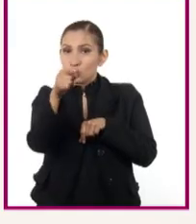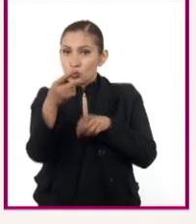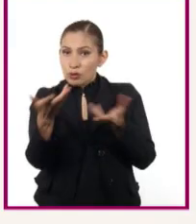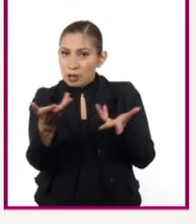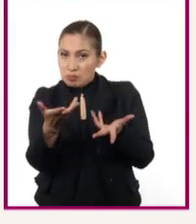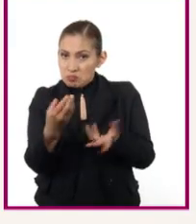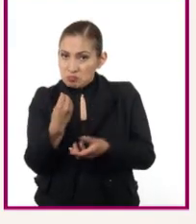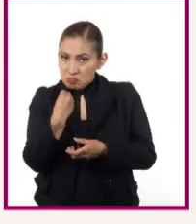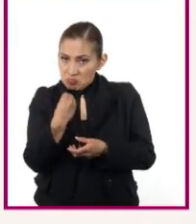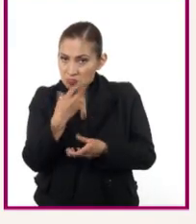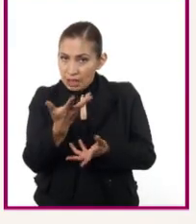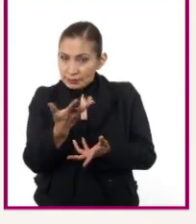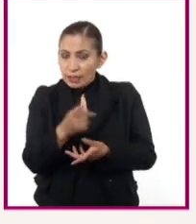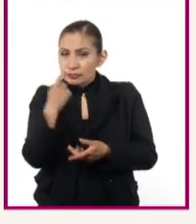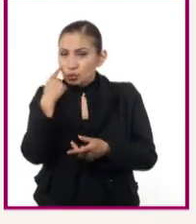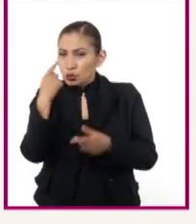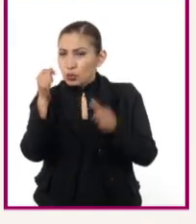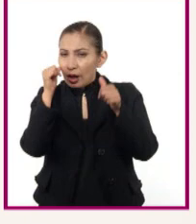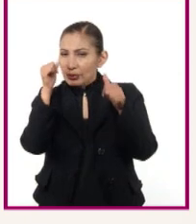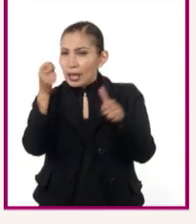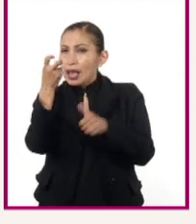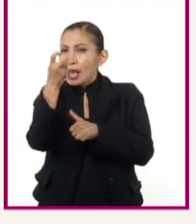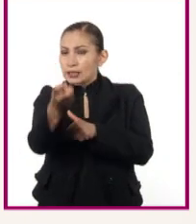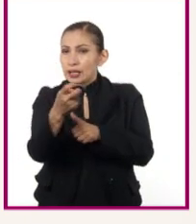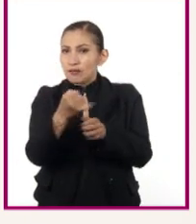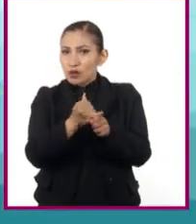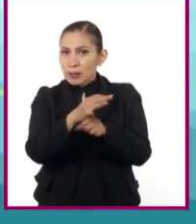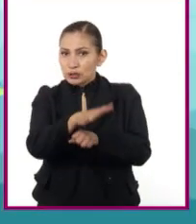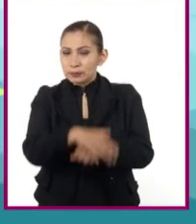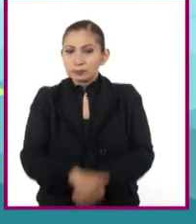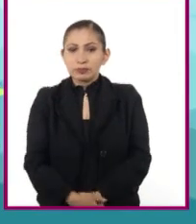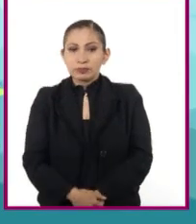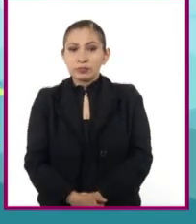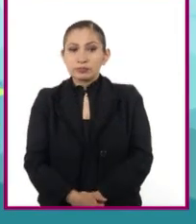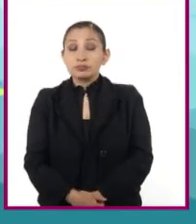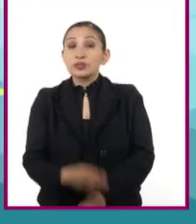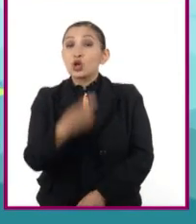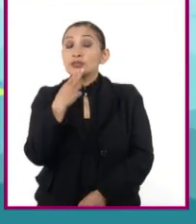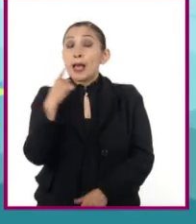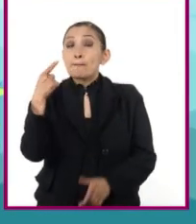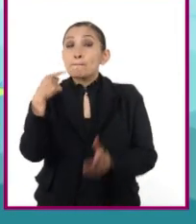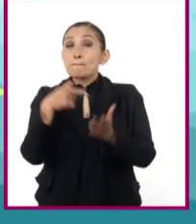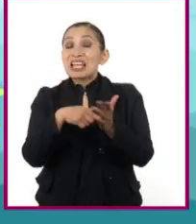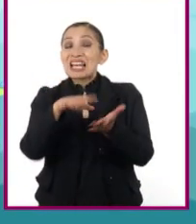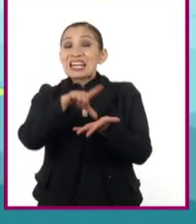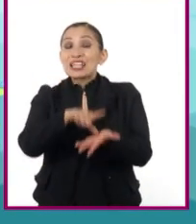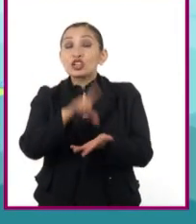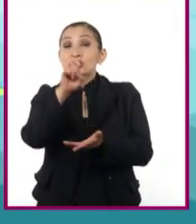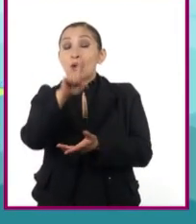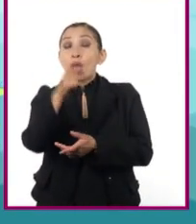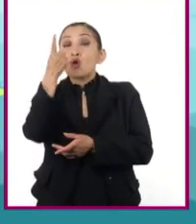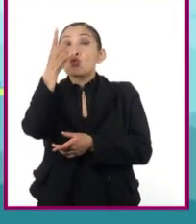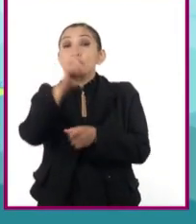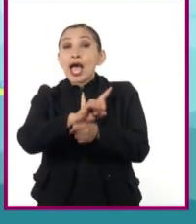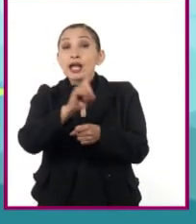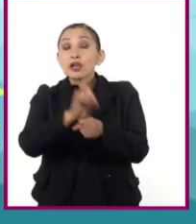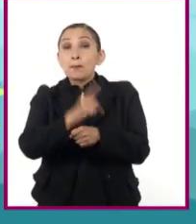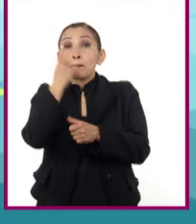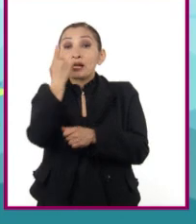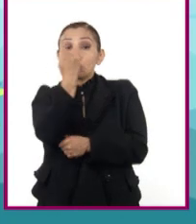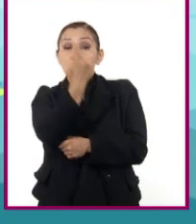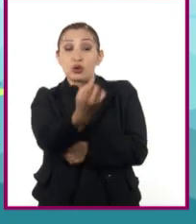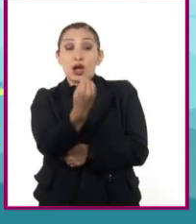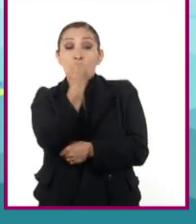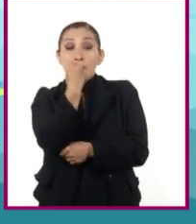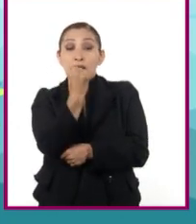llevemos. Pongan mucha atención a los siguientes datos. Se usan 1.000 litros de agua por día para